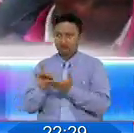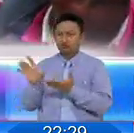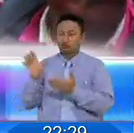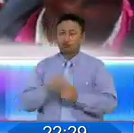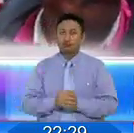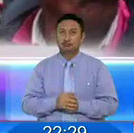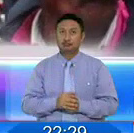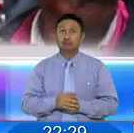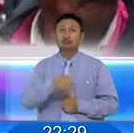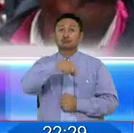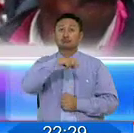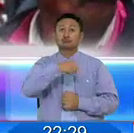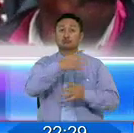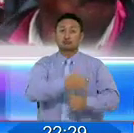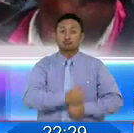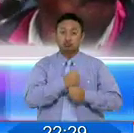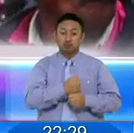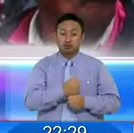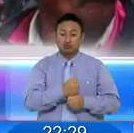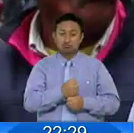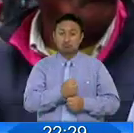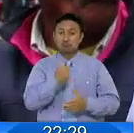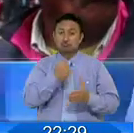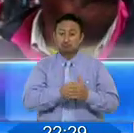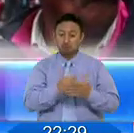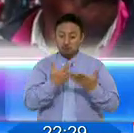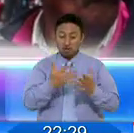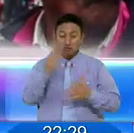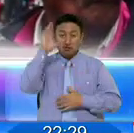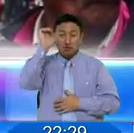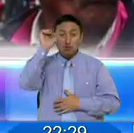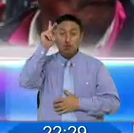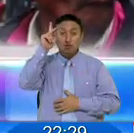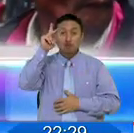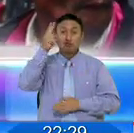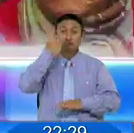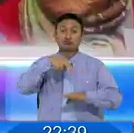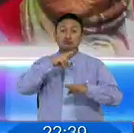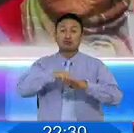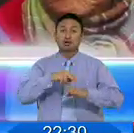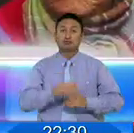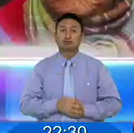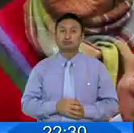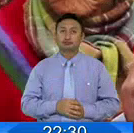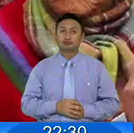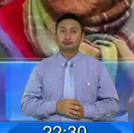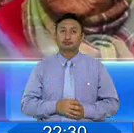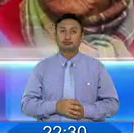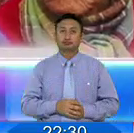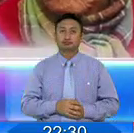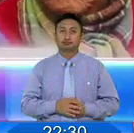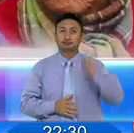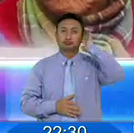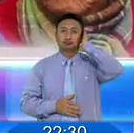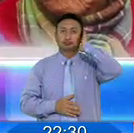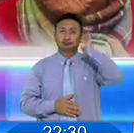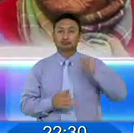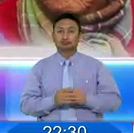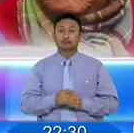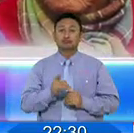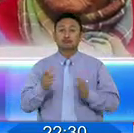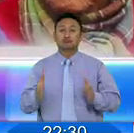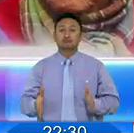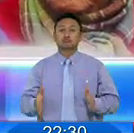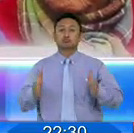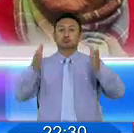por la cual seguimos hasta cuando ya haya algún pronunciamiento a nivel nacional. En la basílica de las instalaciones de